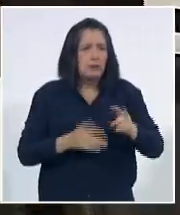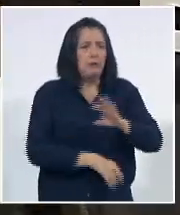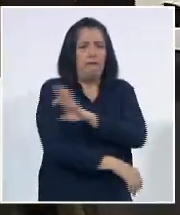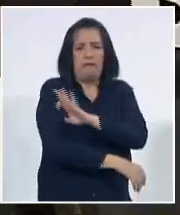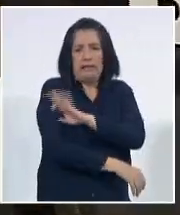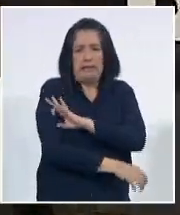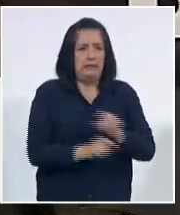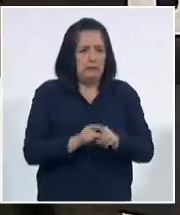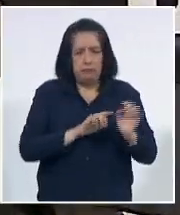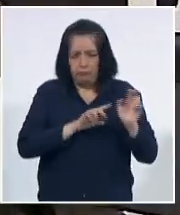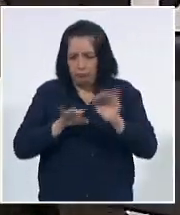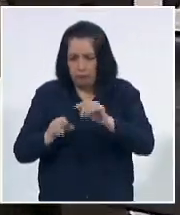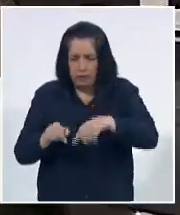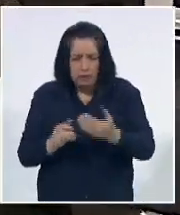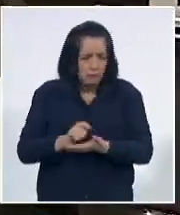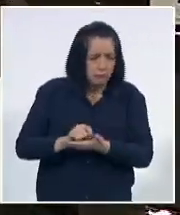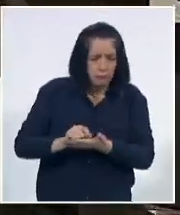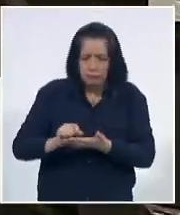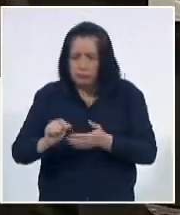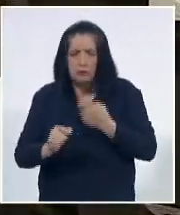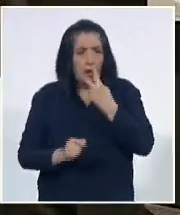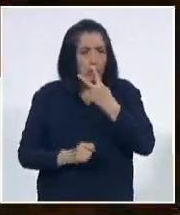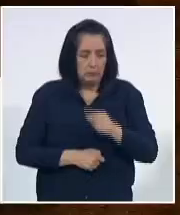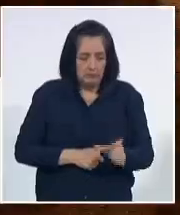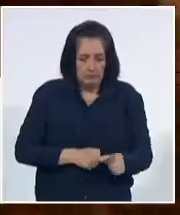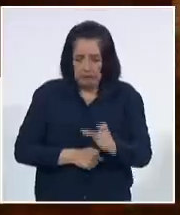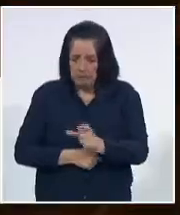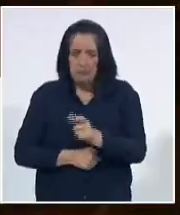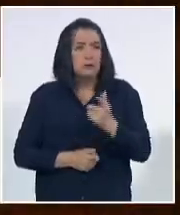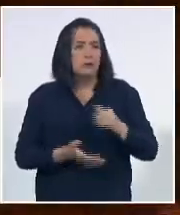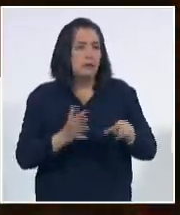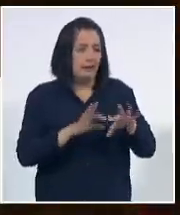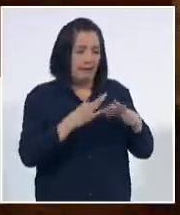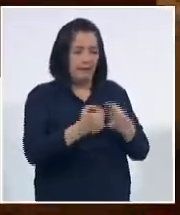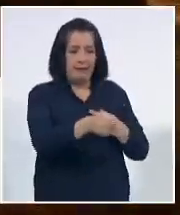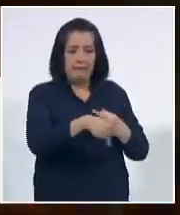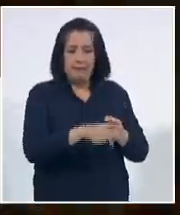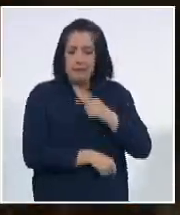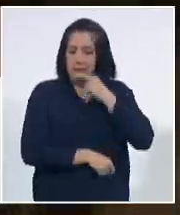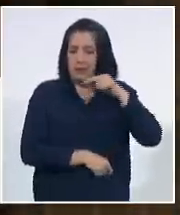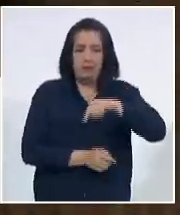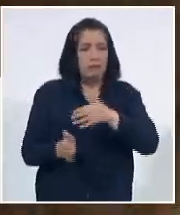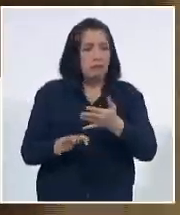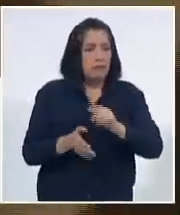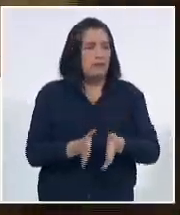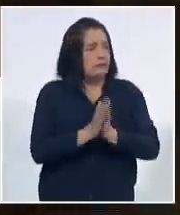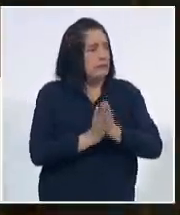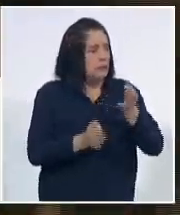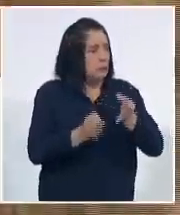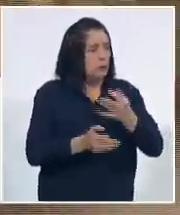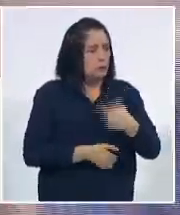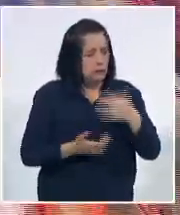del caso. Se levantaron los casquillos percutados. Familiares de la víctima exigen justicia y una exhaustiva